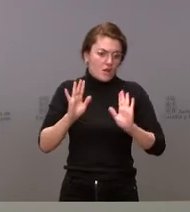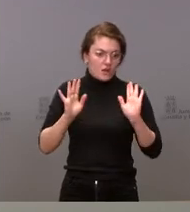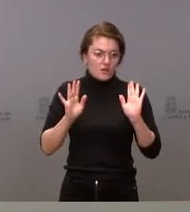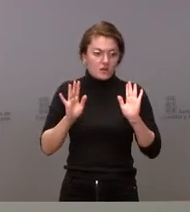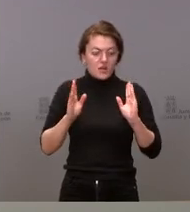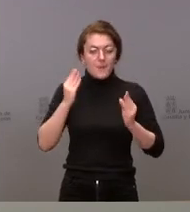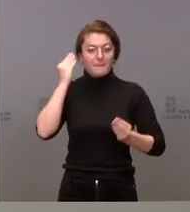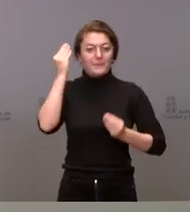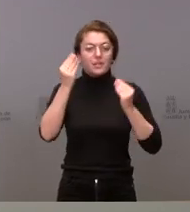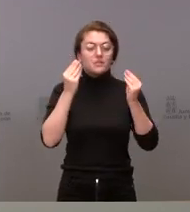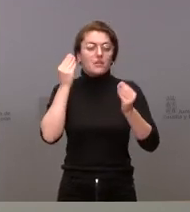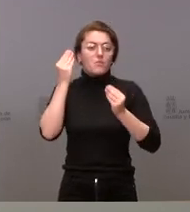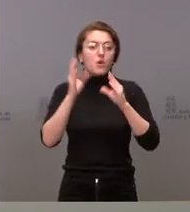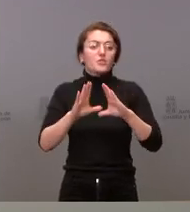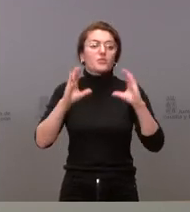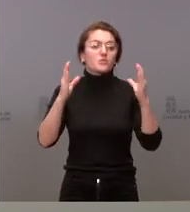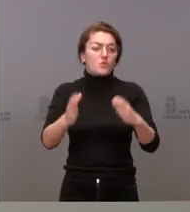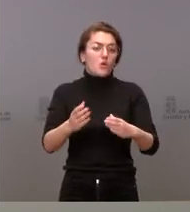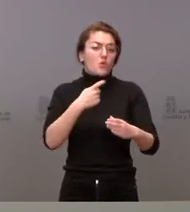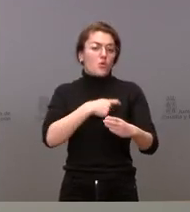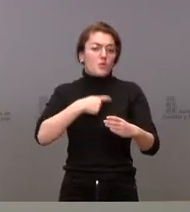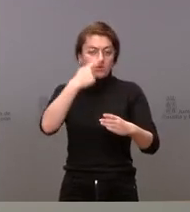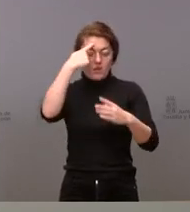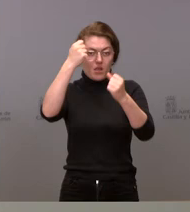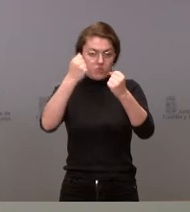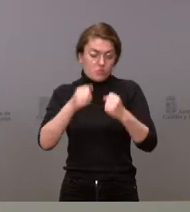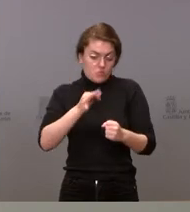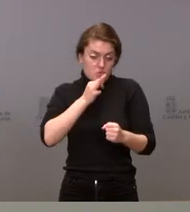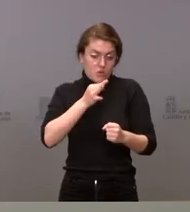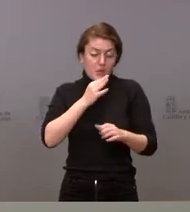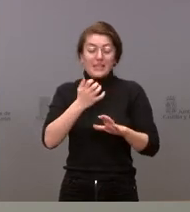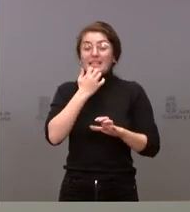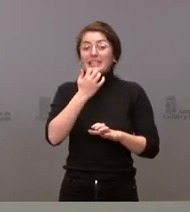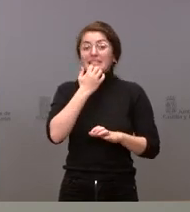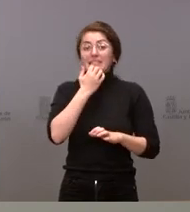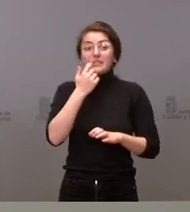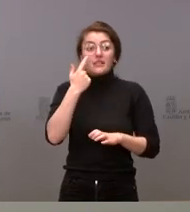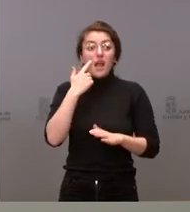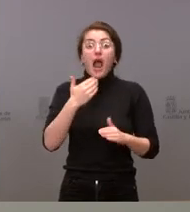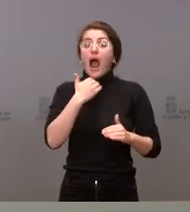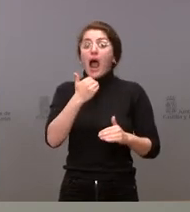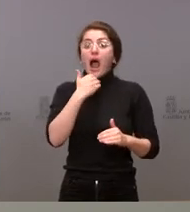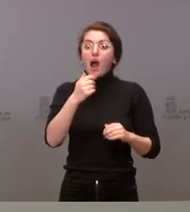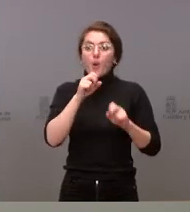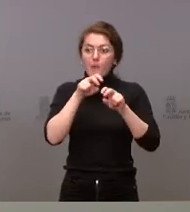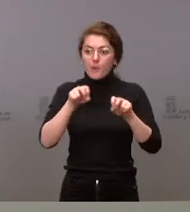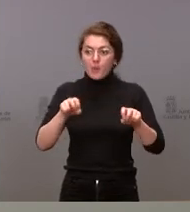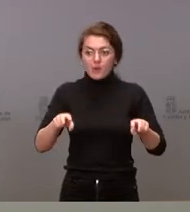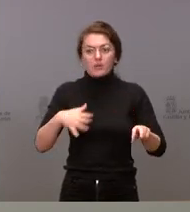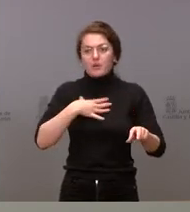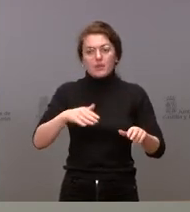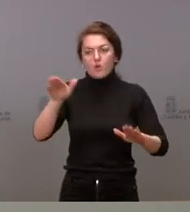previsto lo cual no quita que si hay alguna variación en negativo de la situación epidemiológica por supuesto se desconvocaría por el procedimiento de